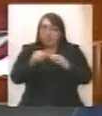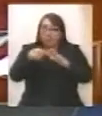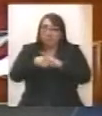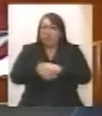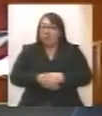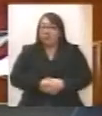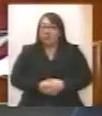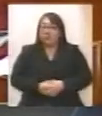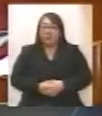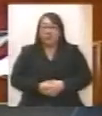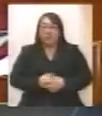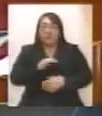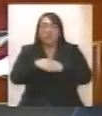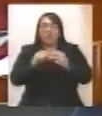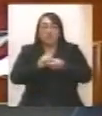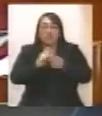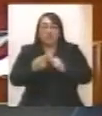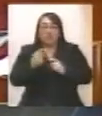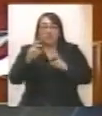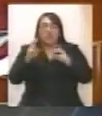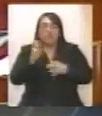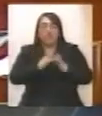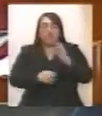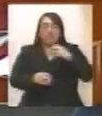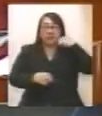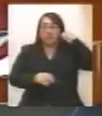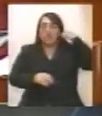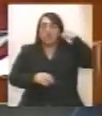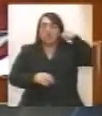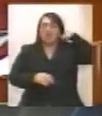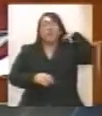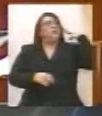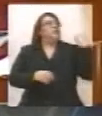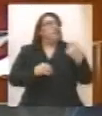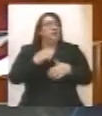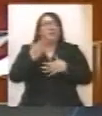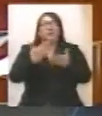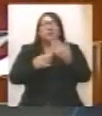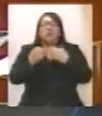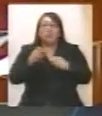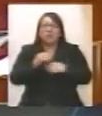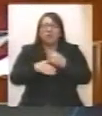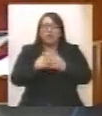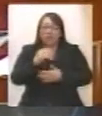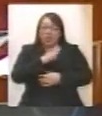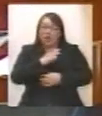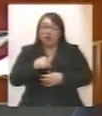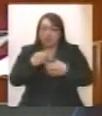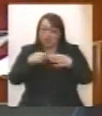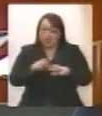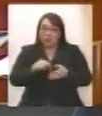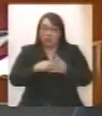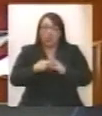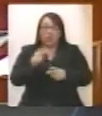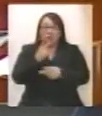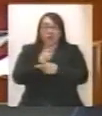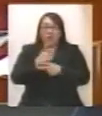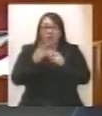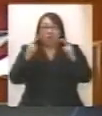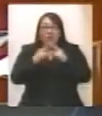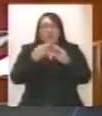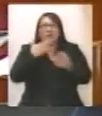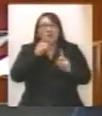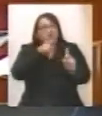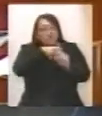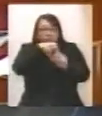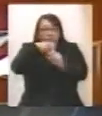exhaustiva de la evolución patrimonial y financiera de los funcionarios y servidores públicos del Estado, que permita prevenir y detectar casos